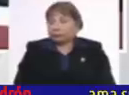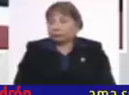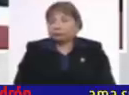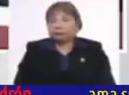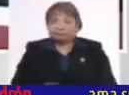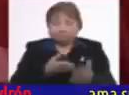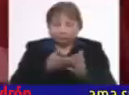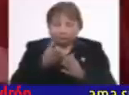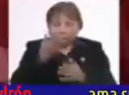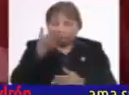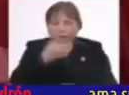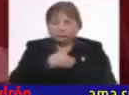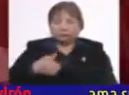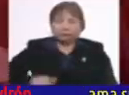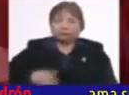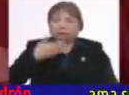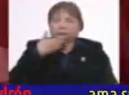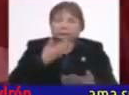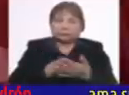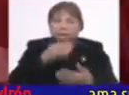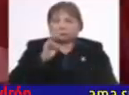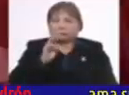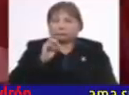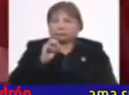por su intermedio presidentes gracias congresista